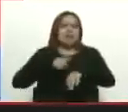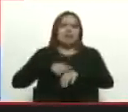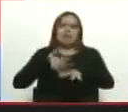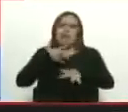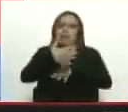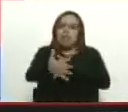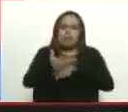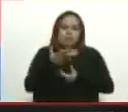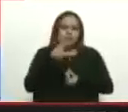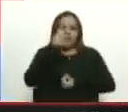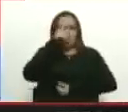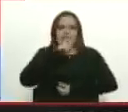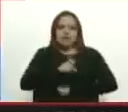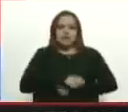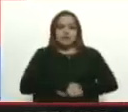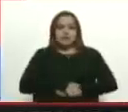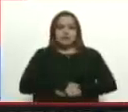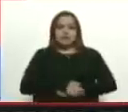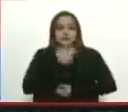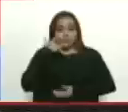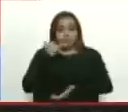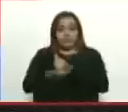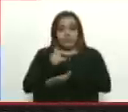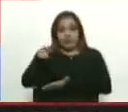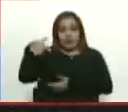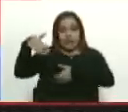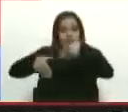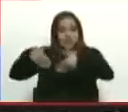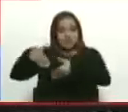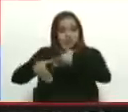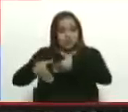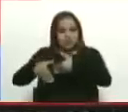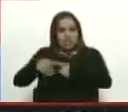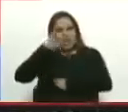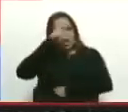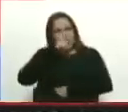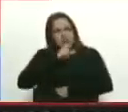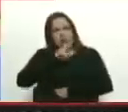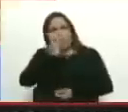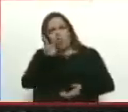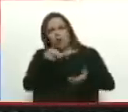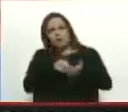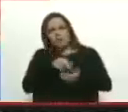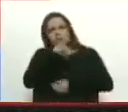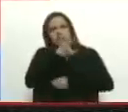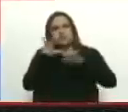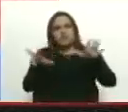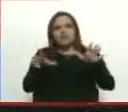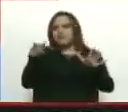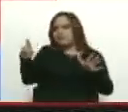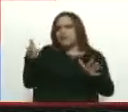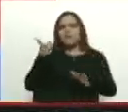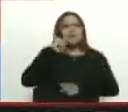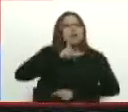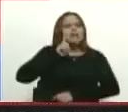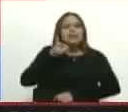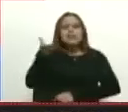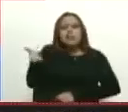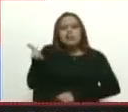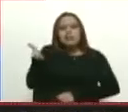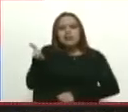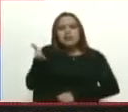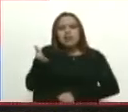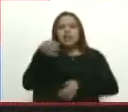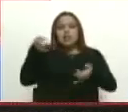largo rato. De manera que esa elección del año 2018 es una excusa chimba. Ellos